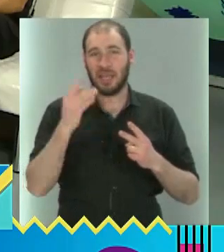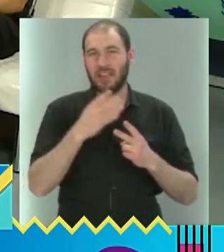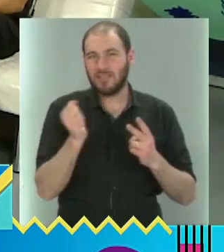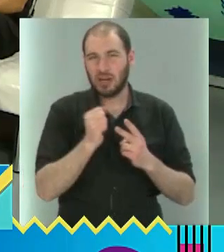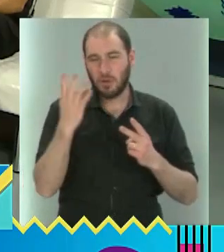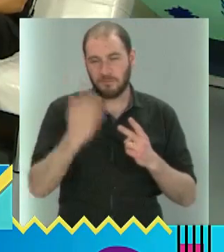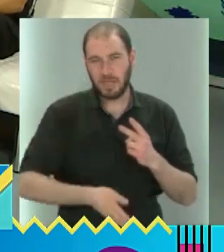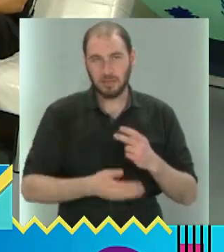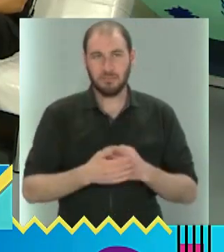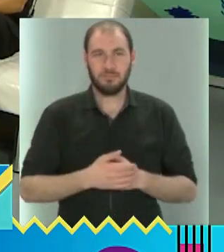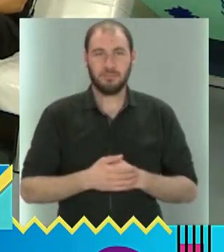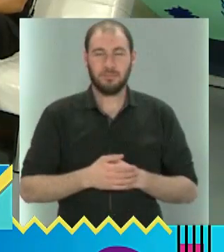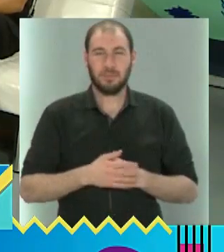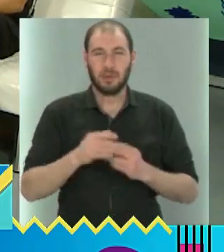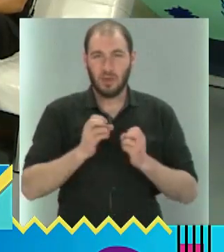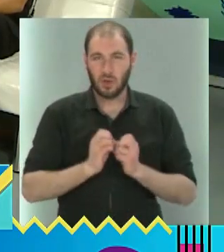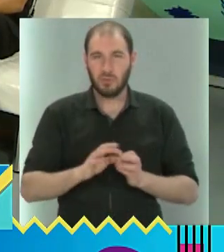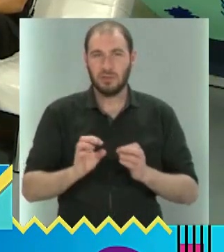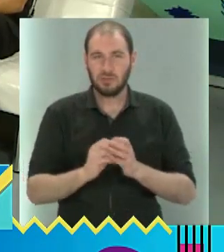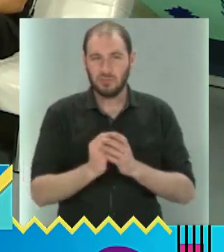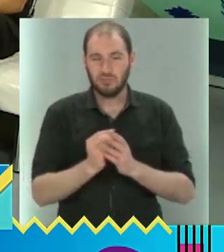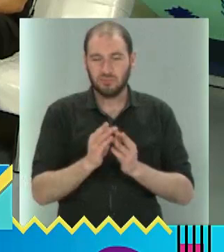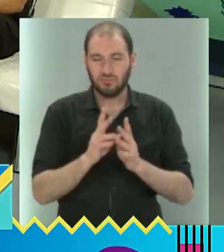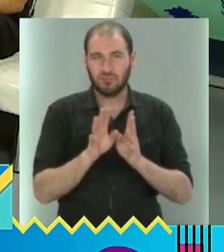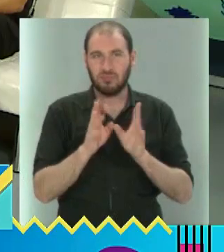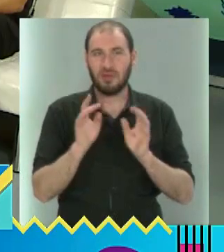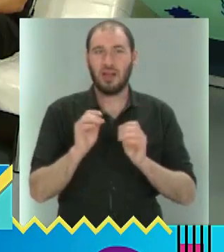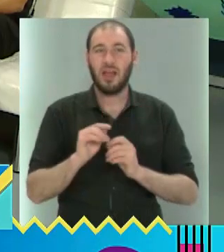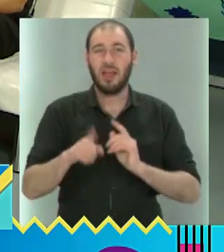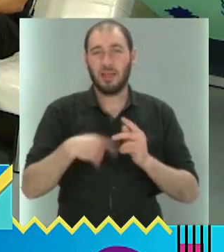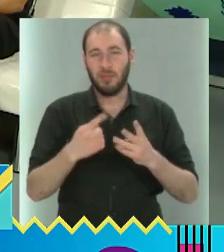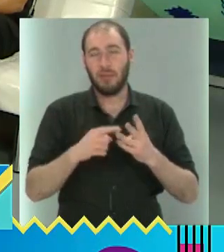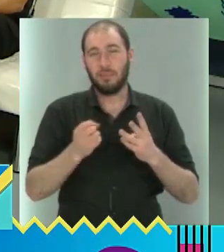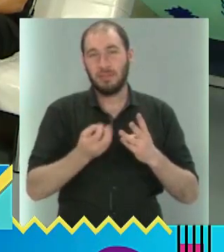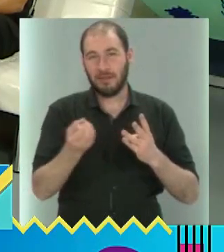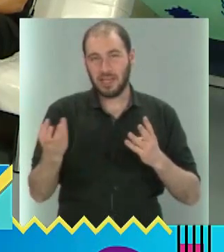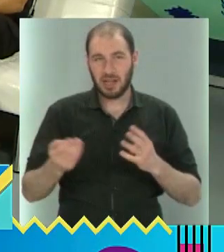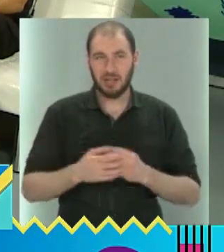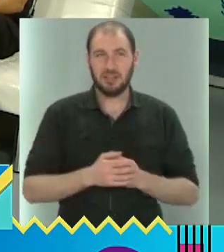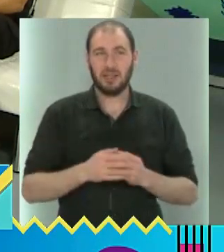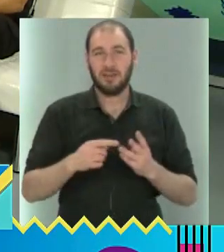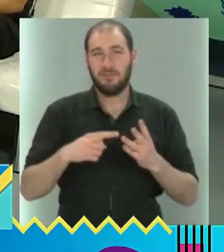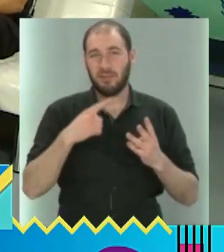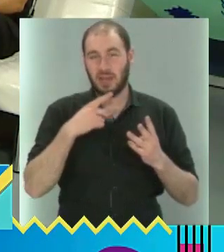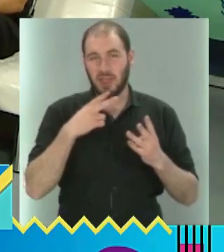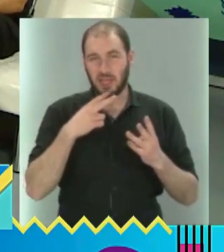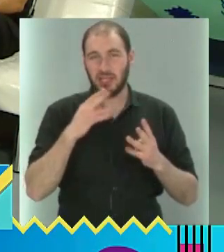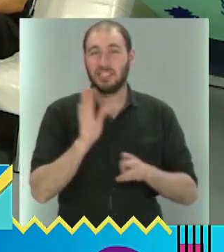invierno, donde empiezan a aparecer algunos brotes. Luego viene la primavera, que es el verde